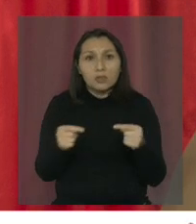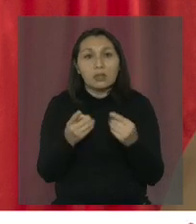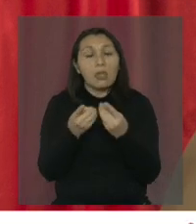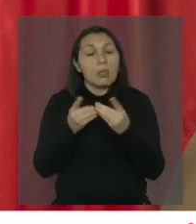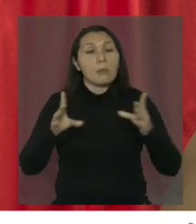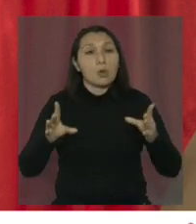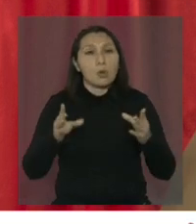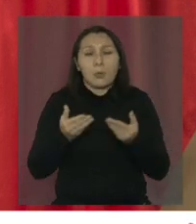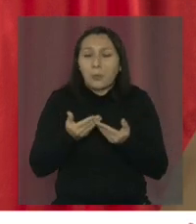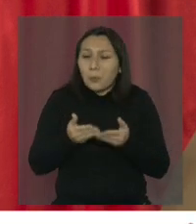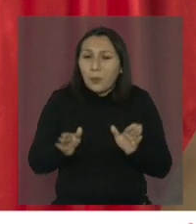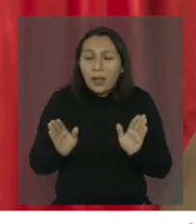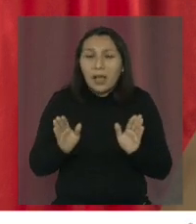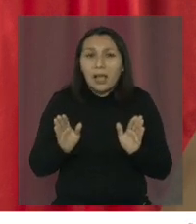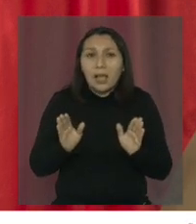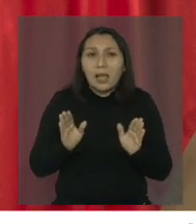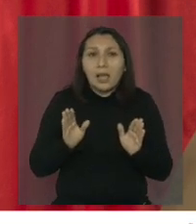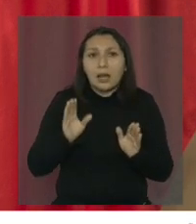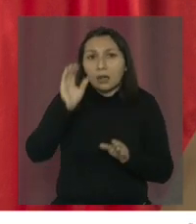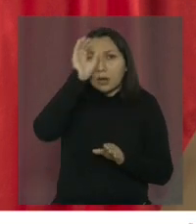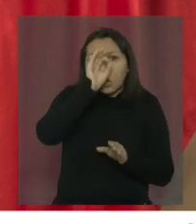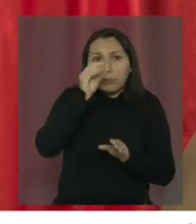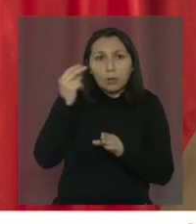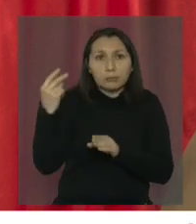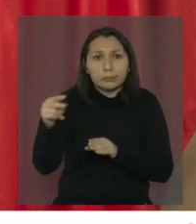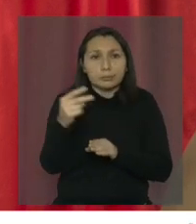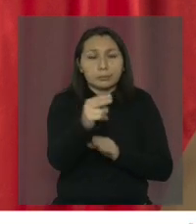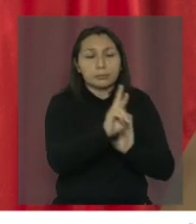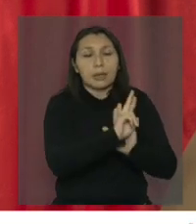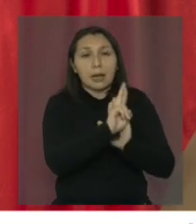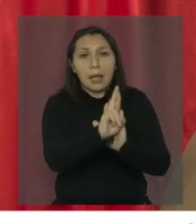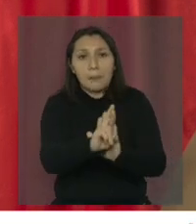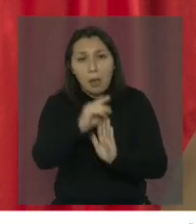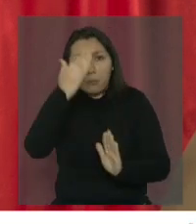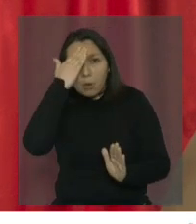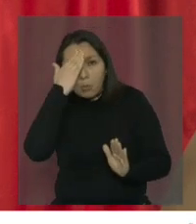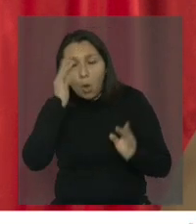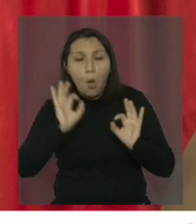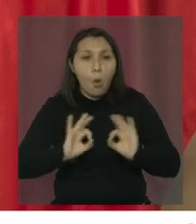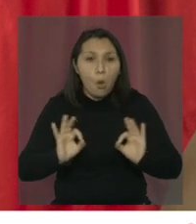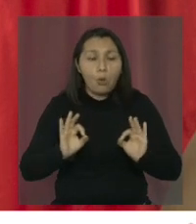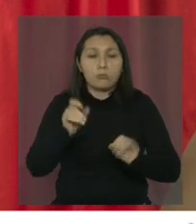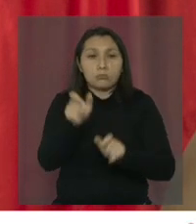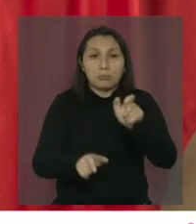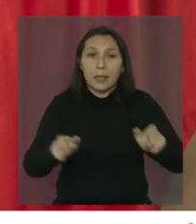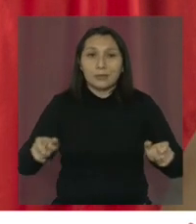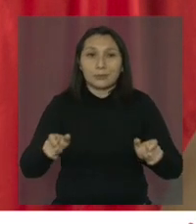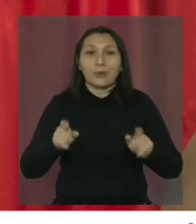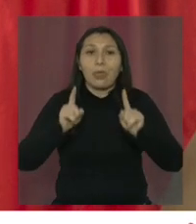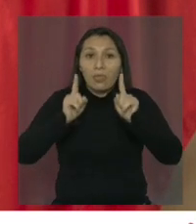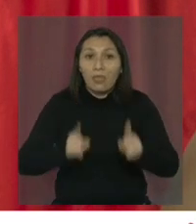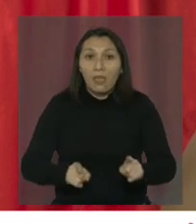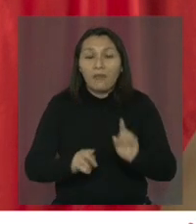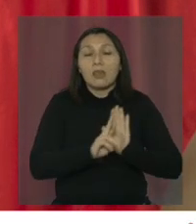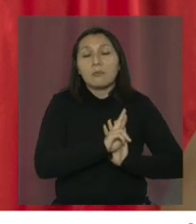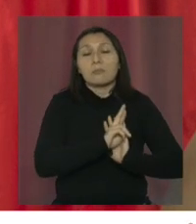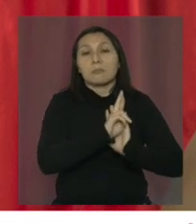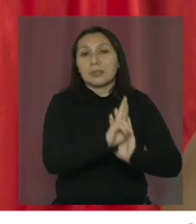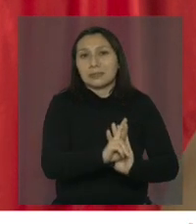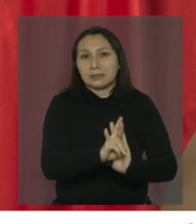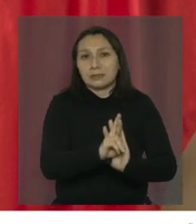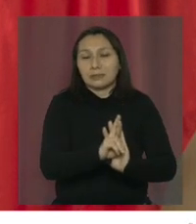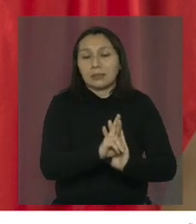sea cual sea la posición de los representantes populares como de la ciudadanía que debe ser representada